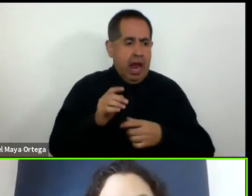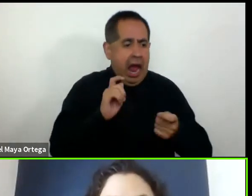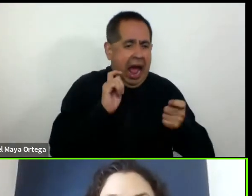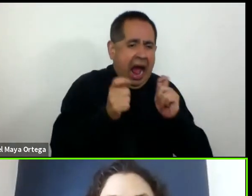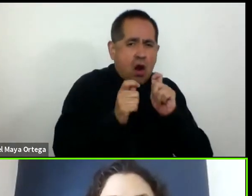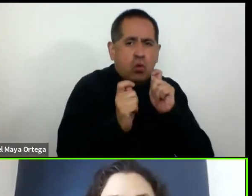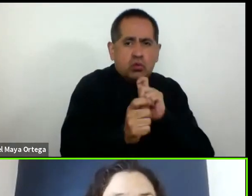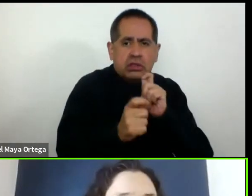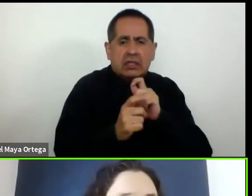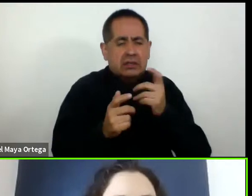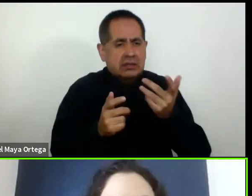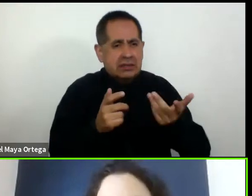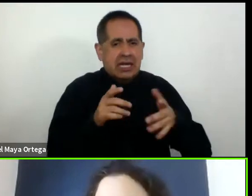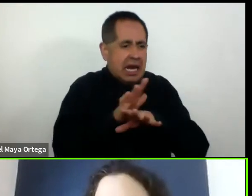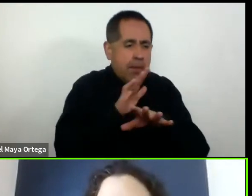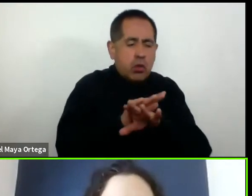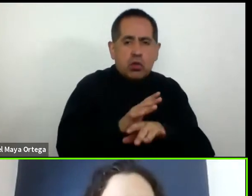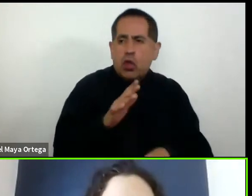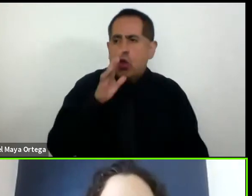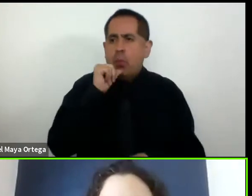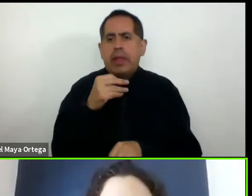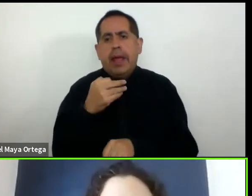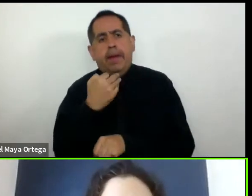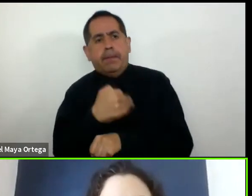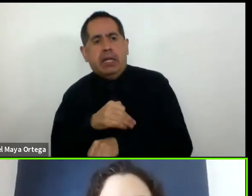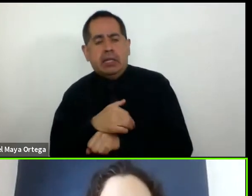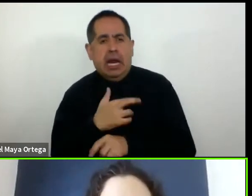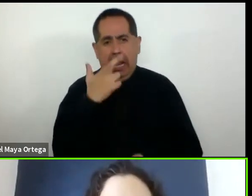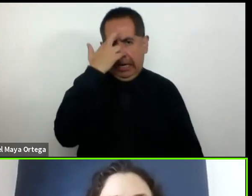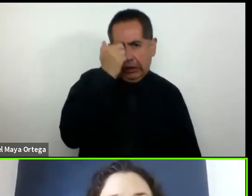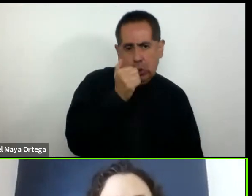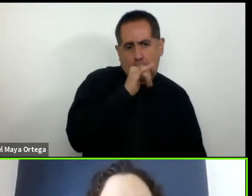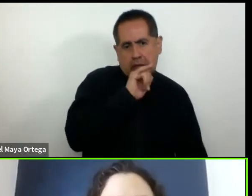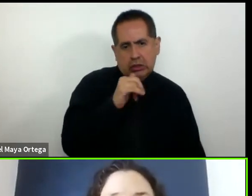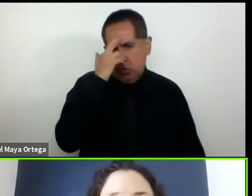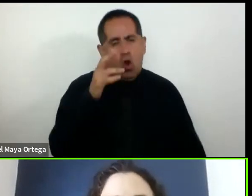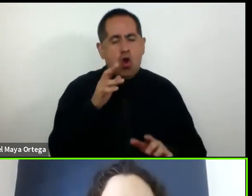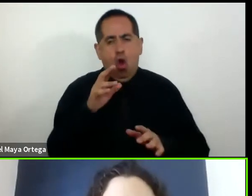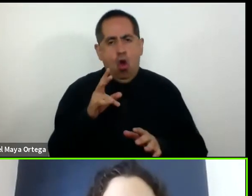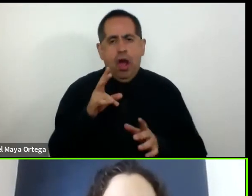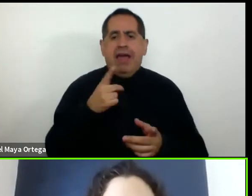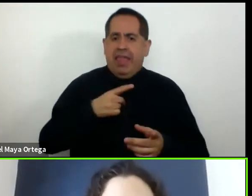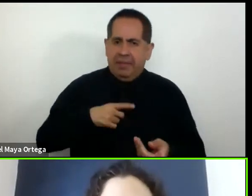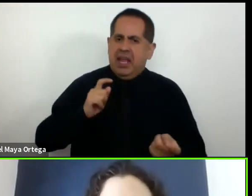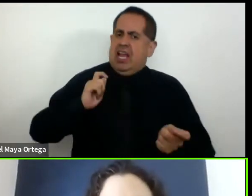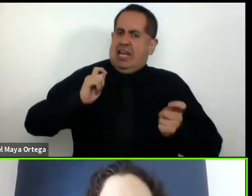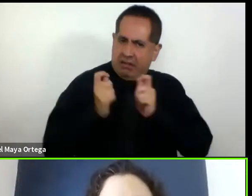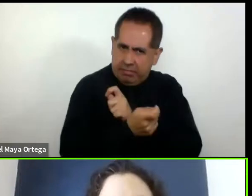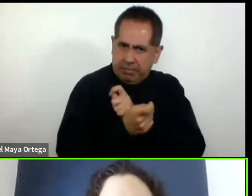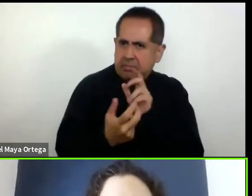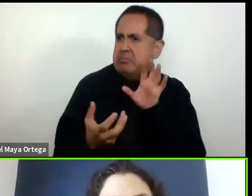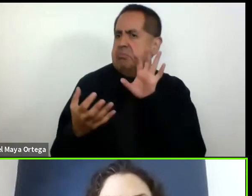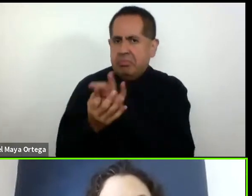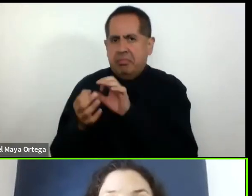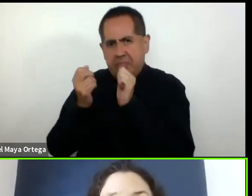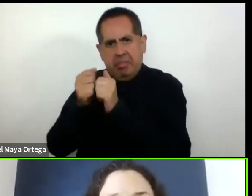modificaciones que se tienen que plantear no pueden estar sujetas a un criterio de razonabilidad. En ese sentido, la convención, como ustedes saben, el artículo 13 habla de